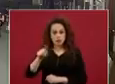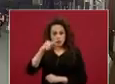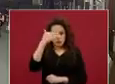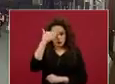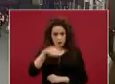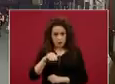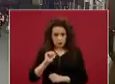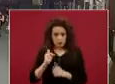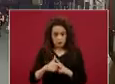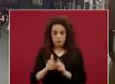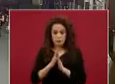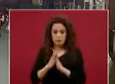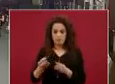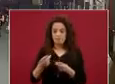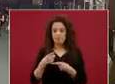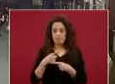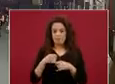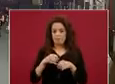Gracias.